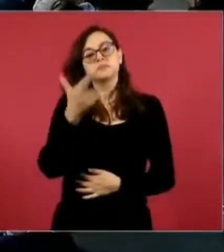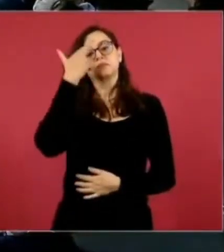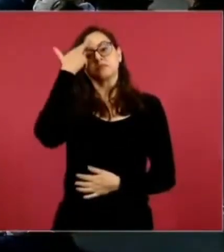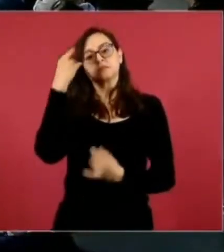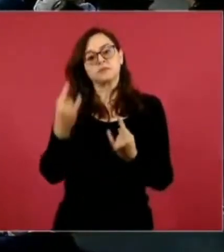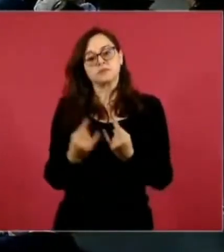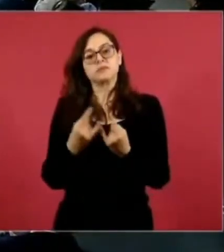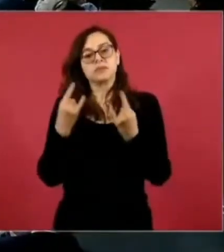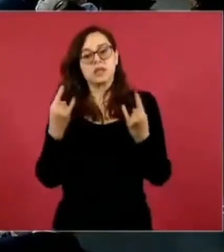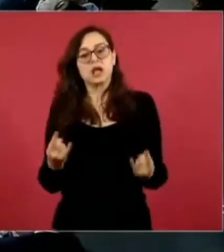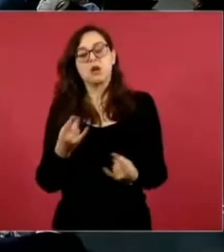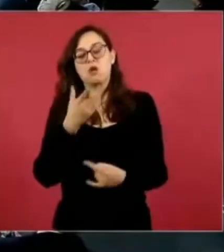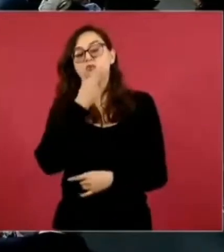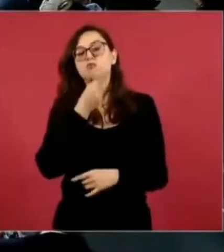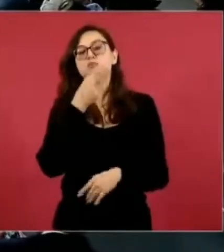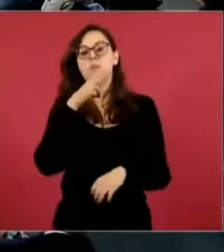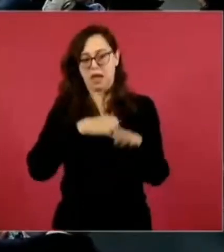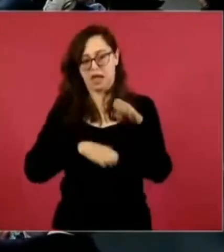lo que decía Daniel,